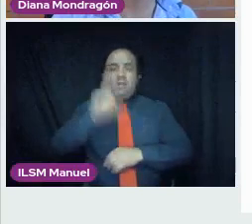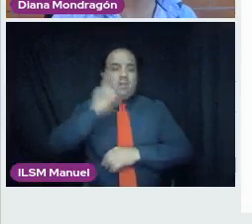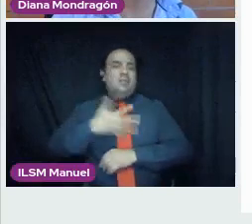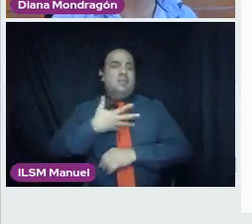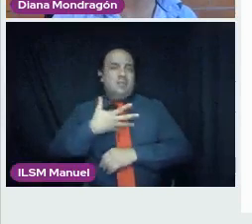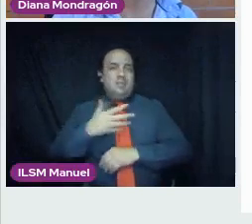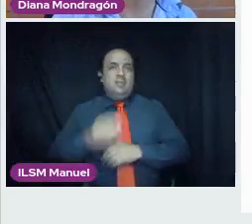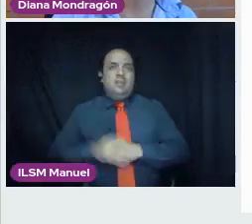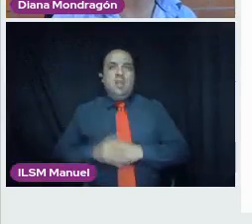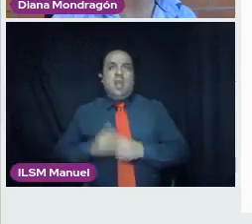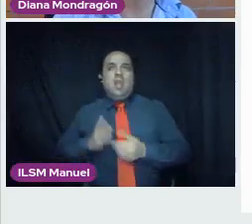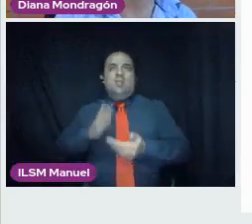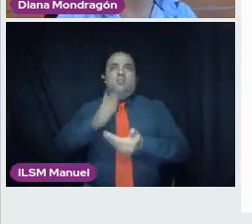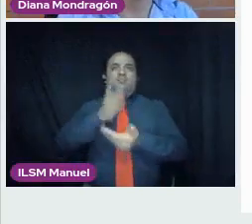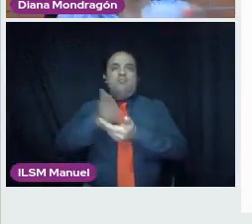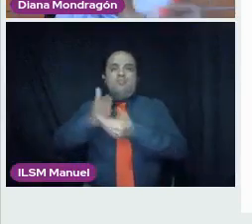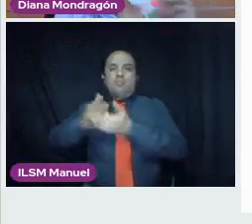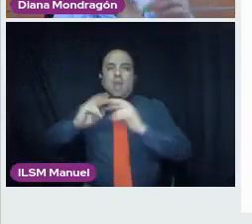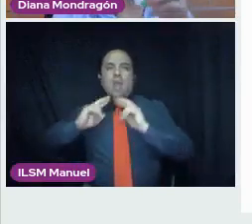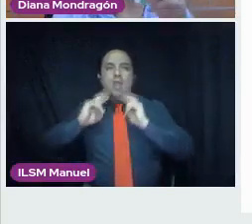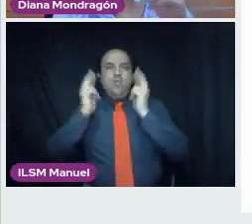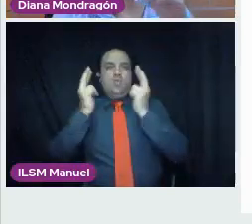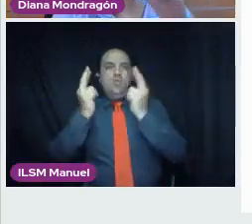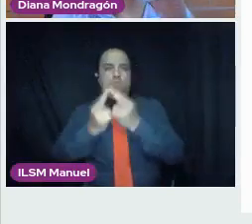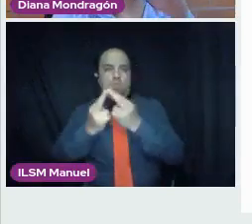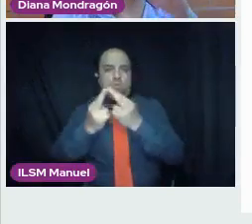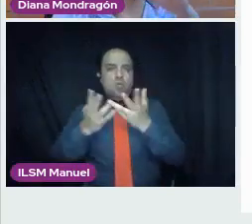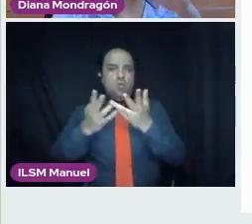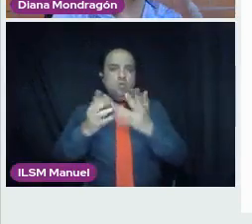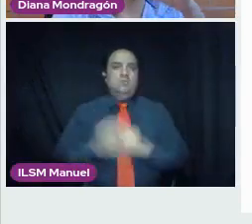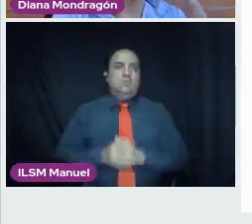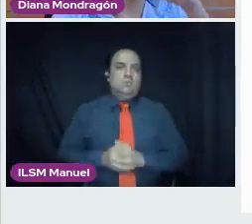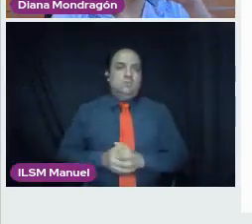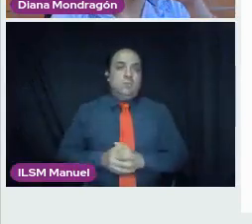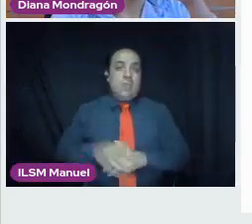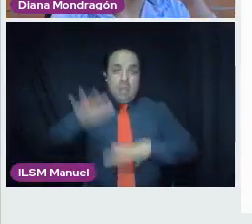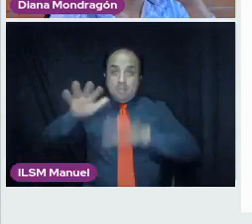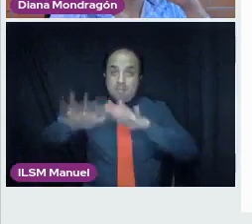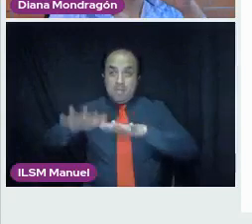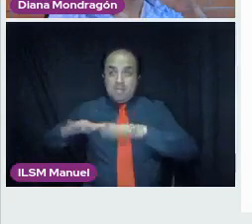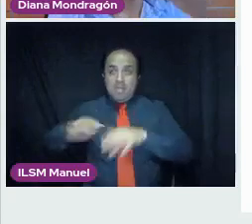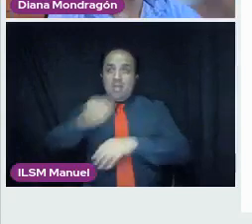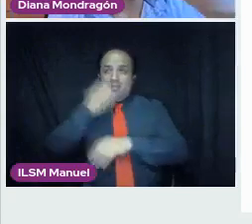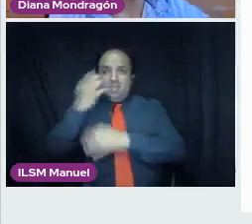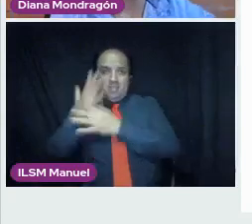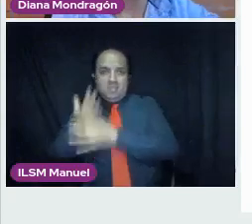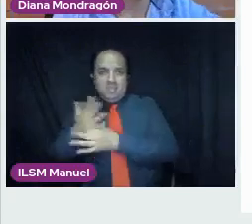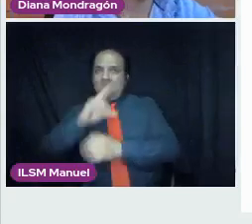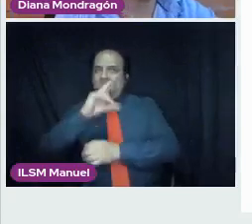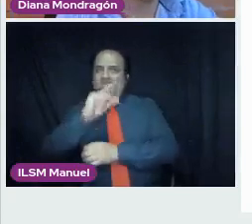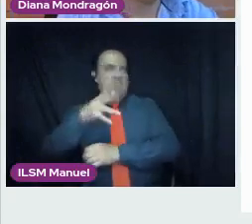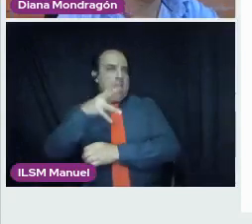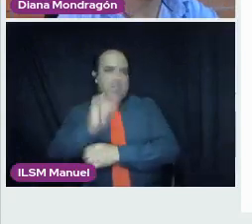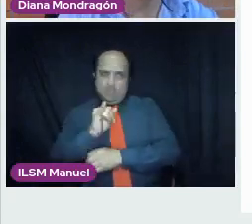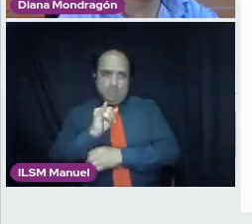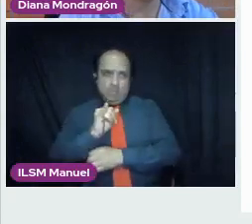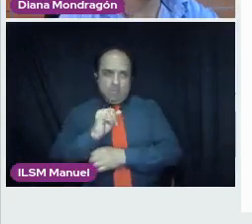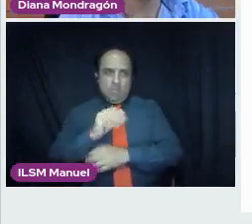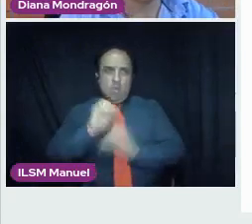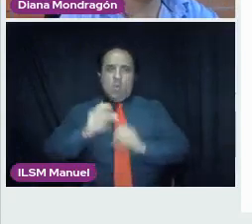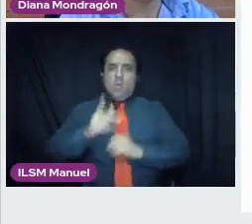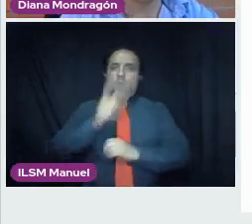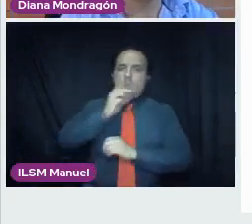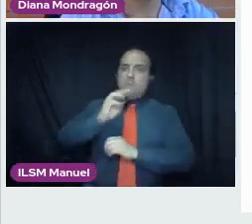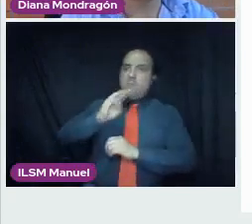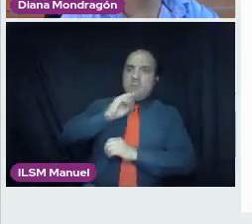muchas reuniones, demás. Y entonces también hay ocasiones en que la escuela dice, no, es que no es así. O los papás